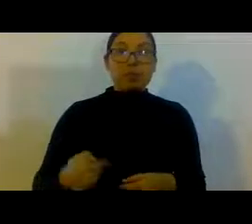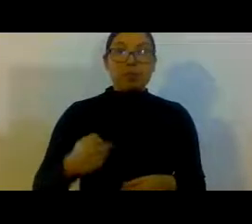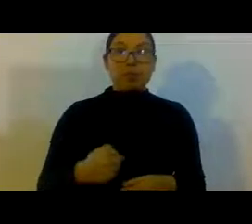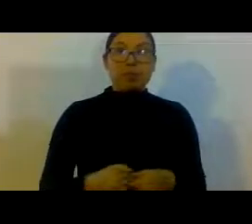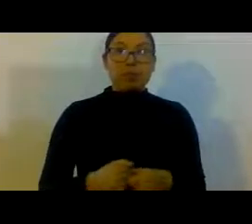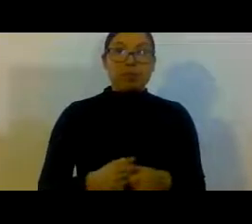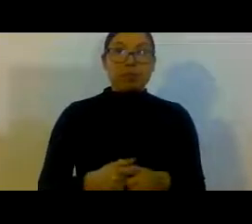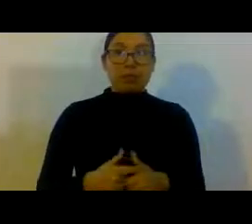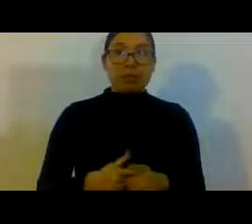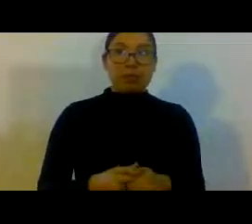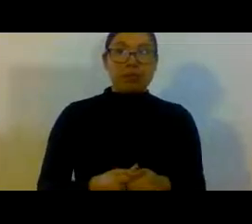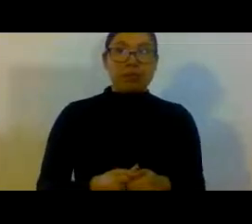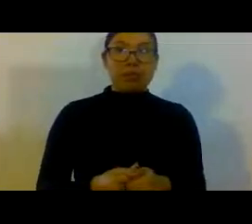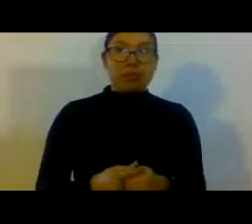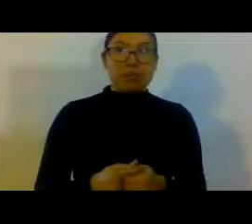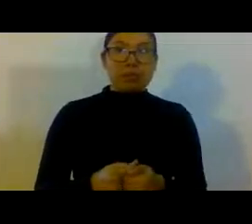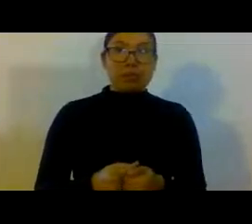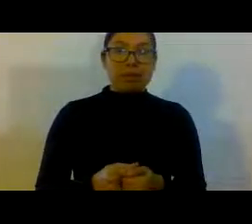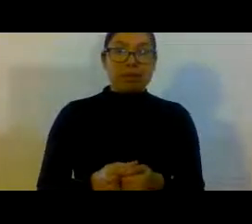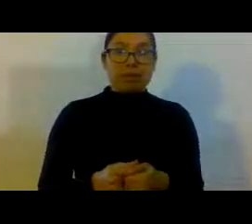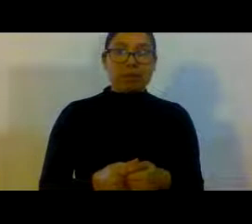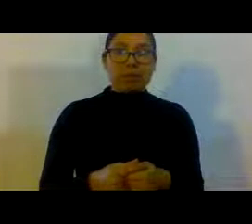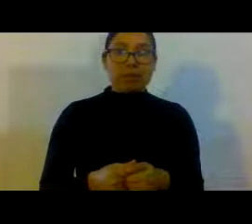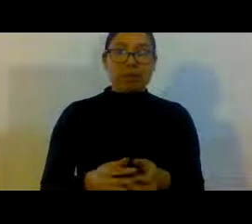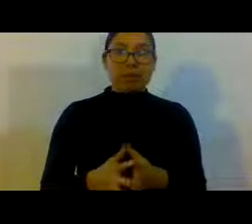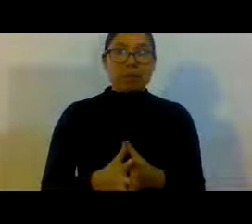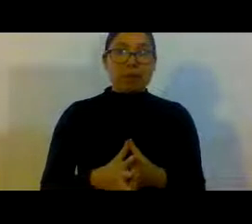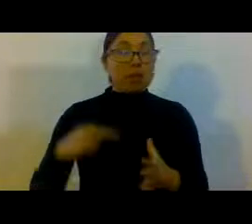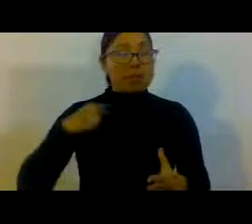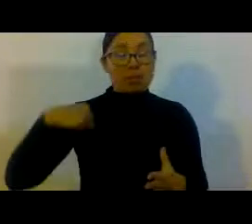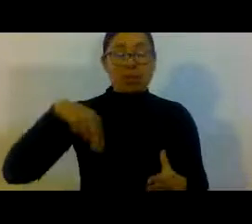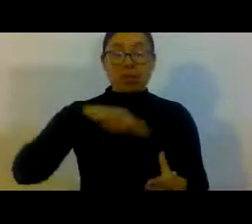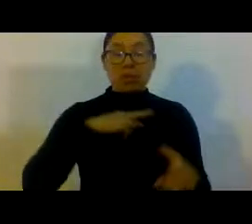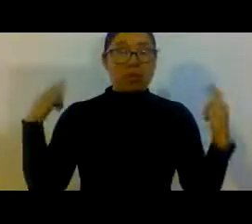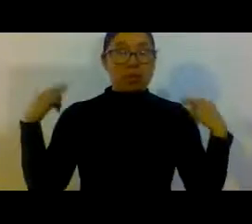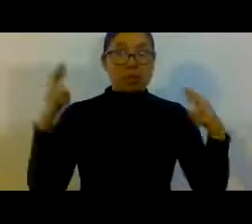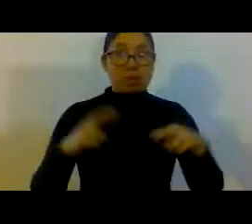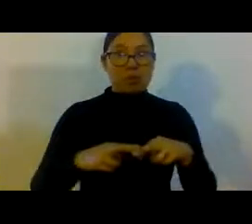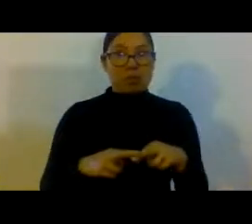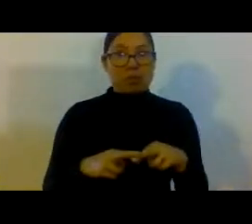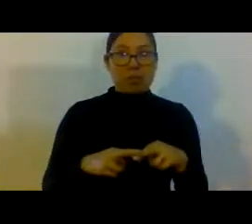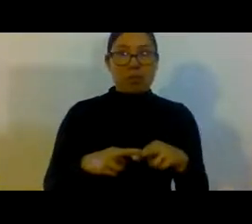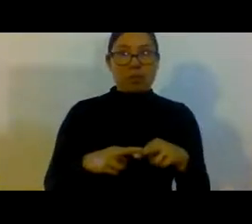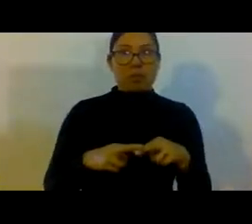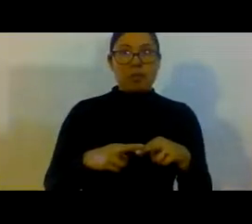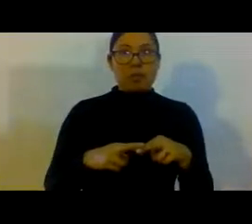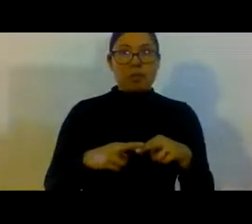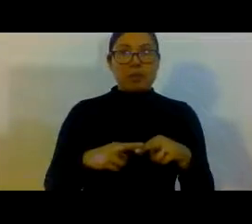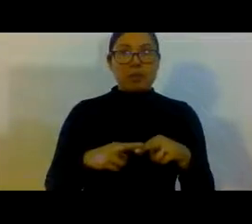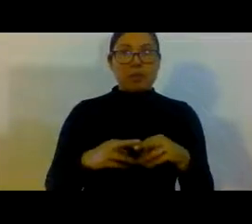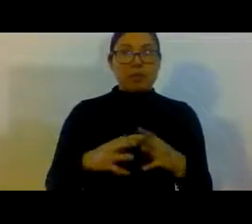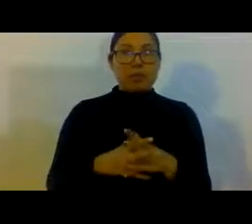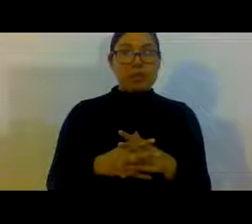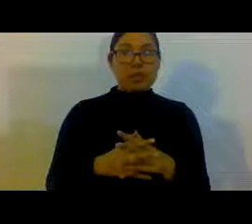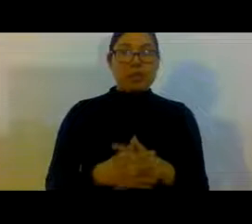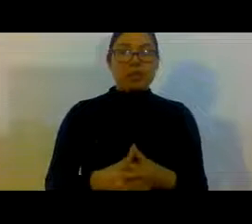va a permitir expresar en su totalidad. Si somos docentes, aquí es donde aplicamos mucho esto, es identificar, contener y